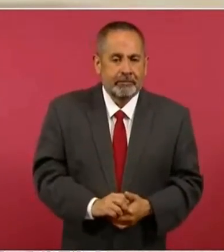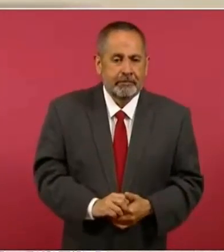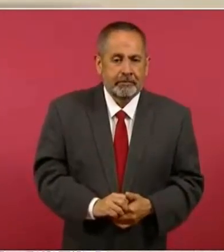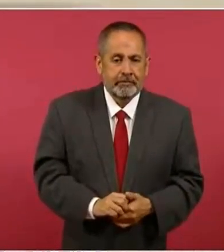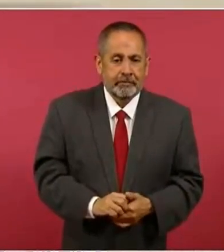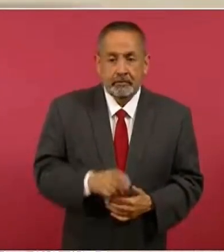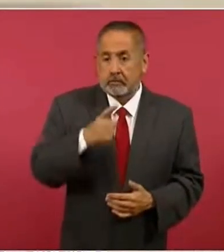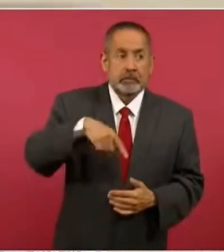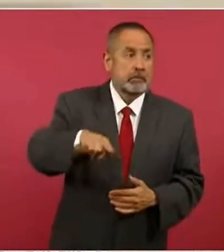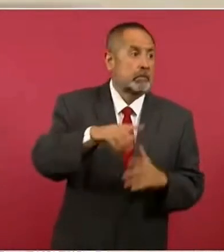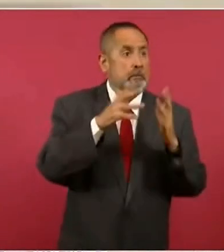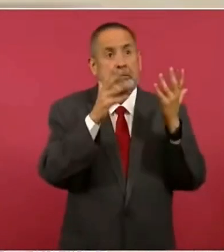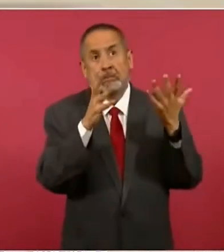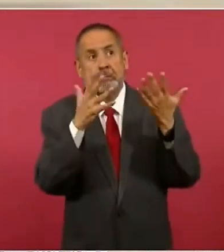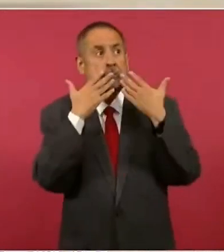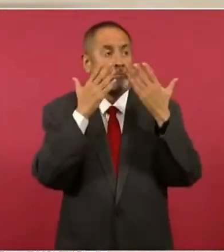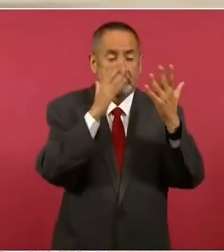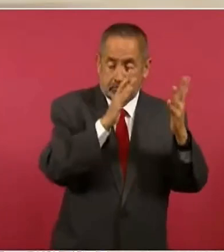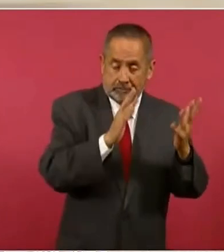y aplaudiéndoles